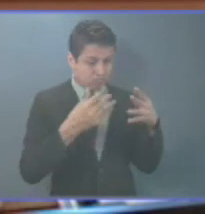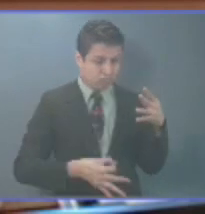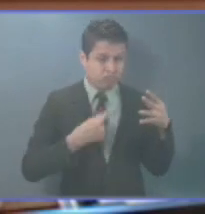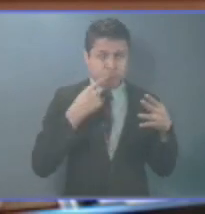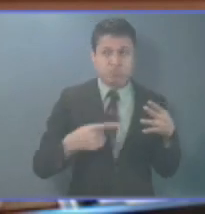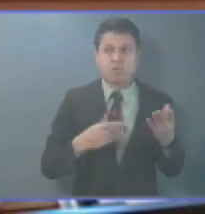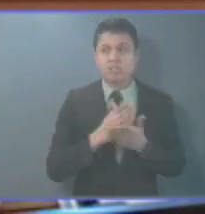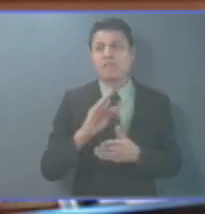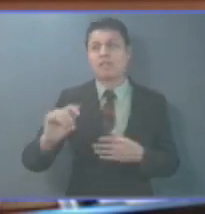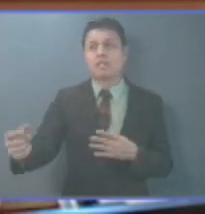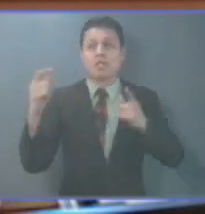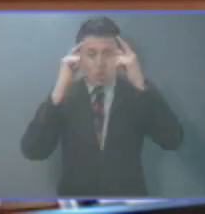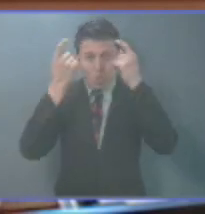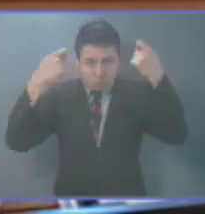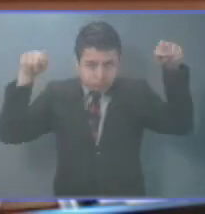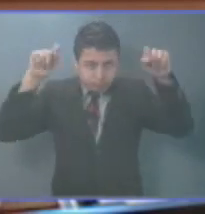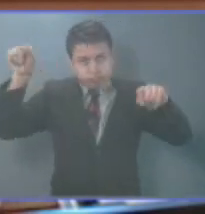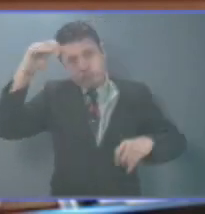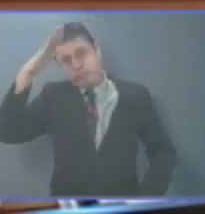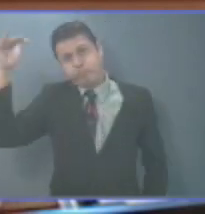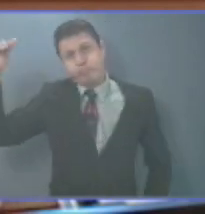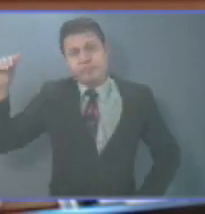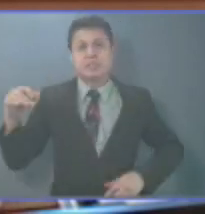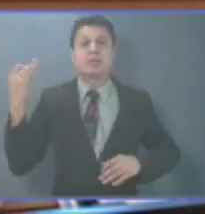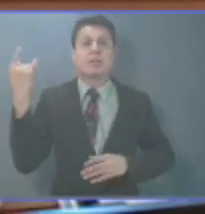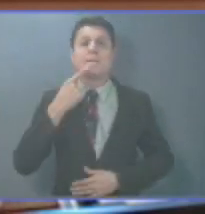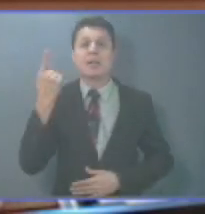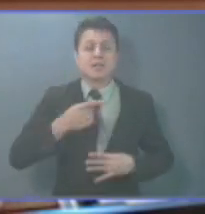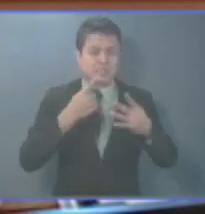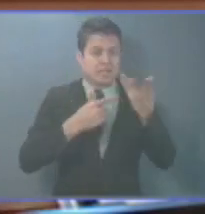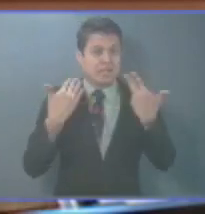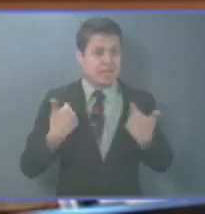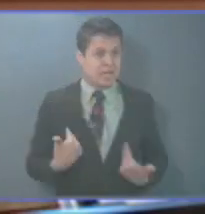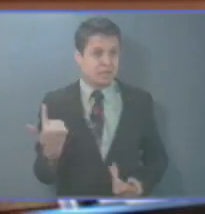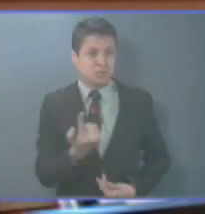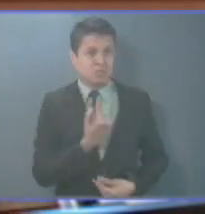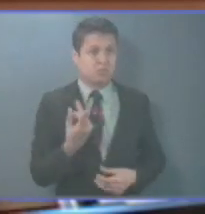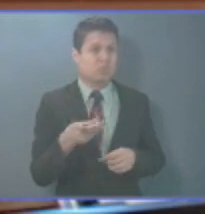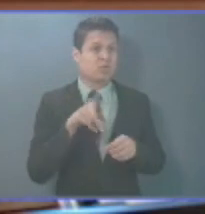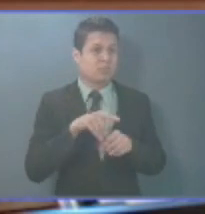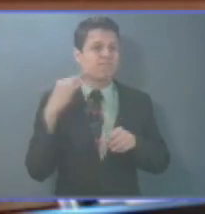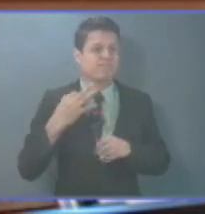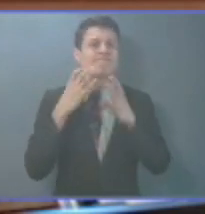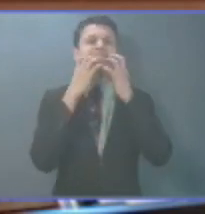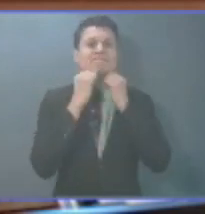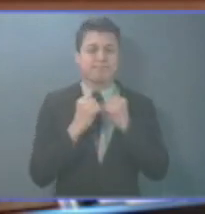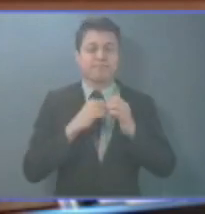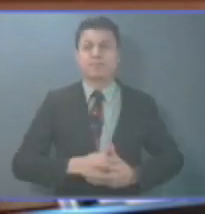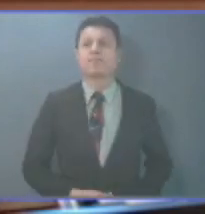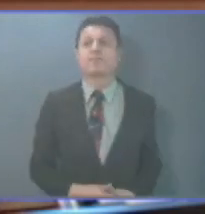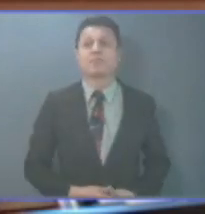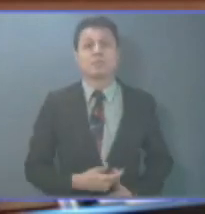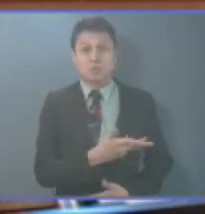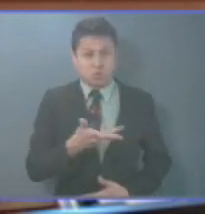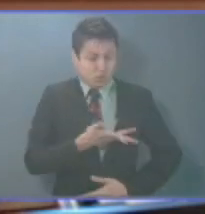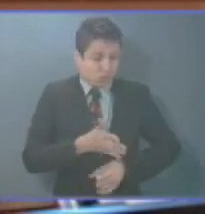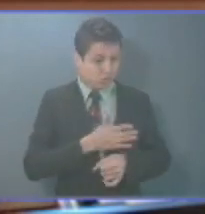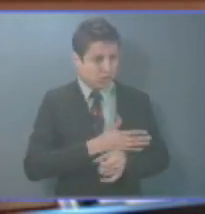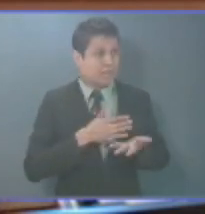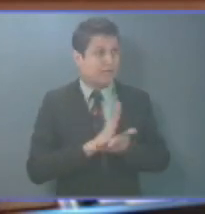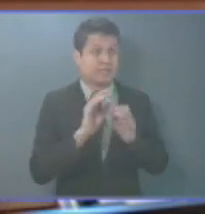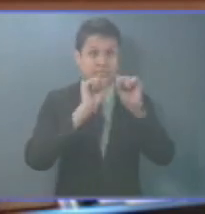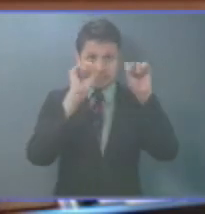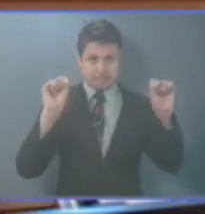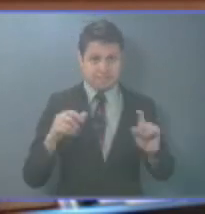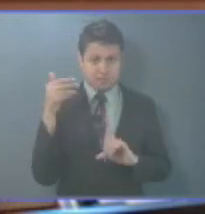los instrumentos internacionales de protección de derechos humanos de las personas con discapacidad. Lo anterior, mientras el sistema